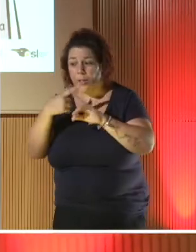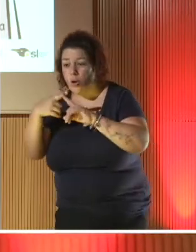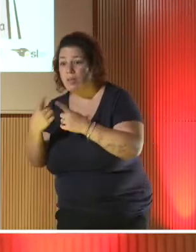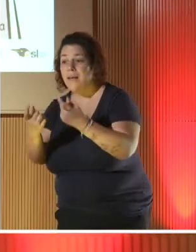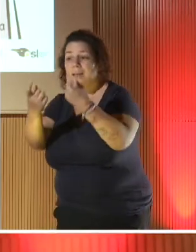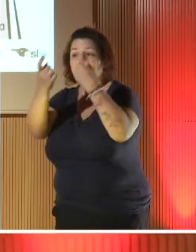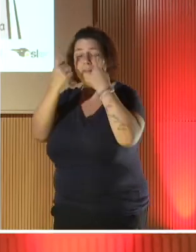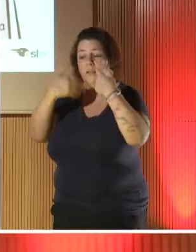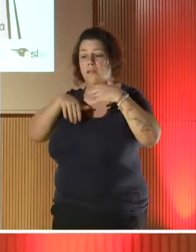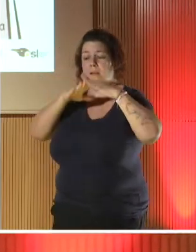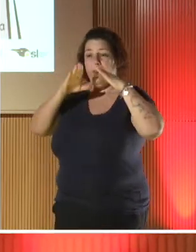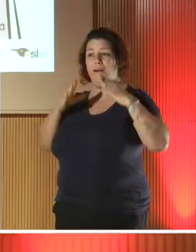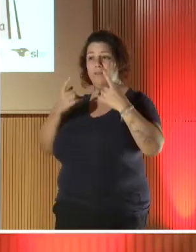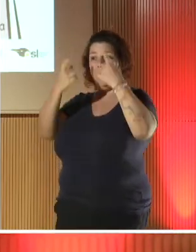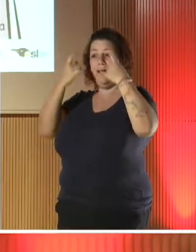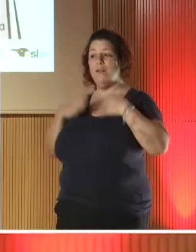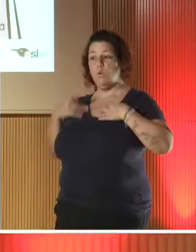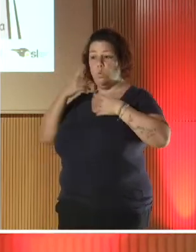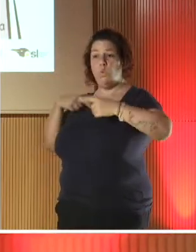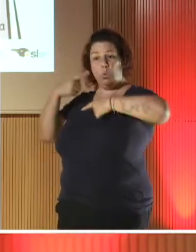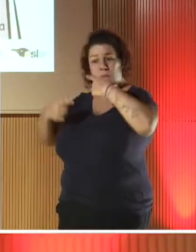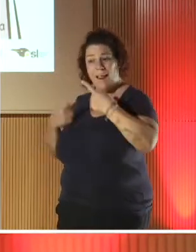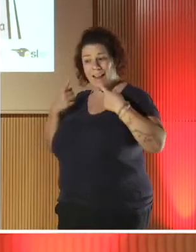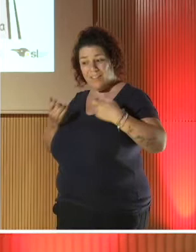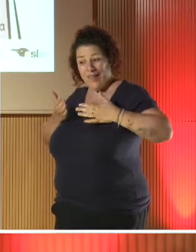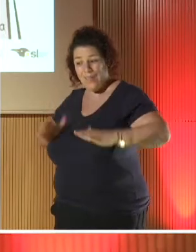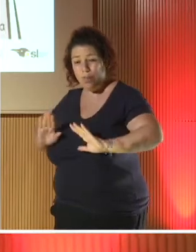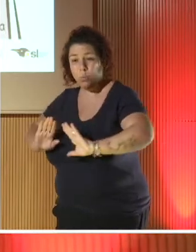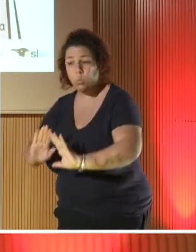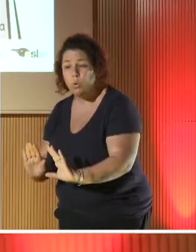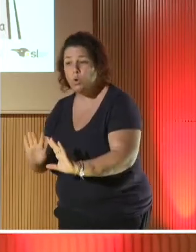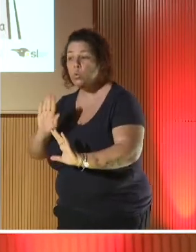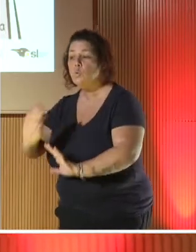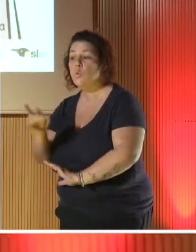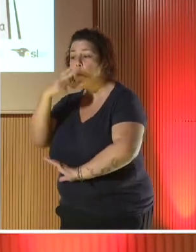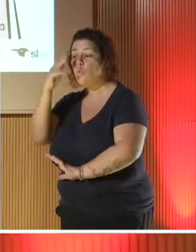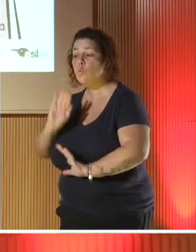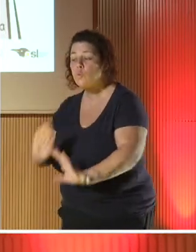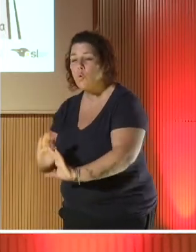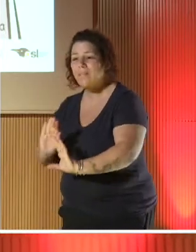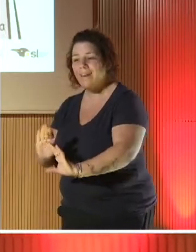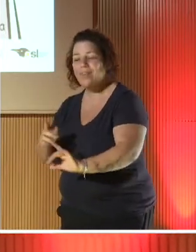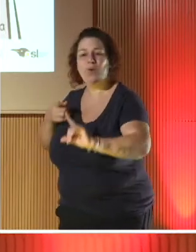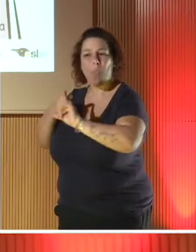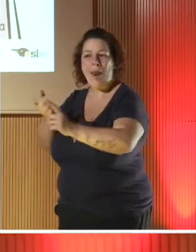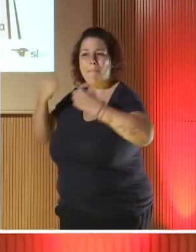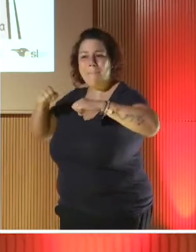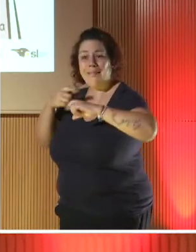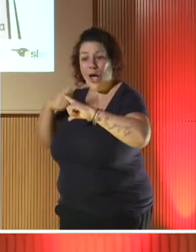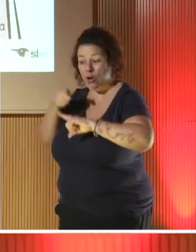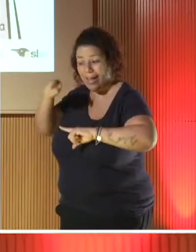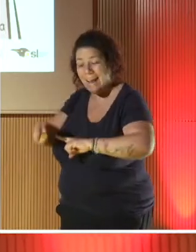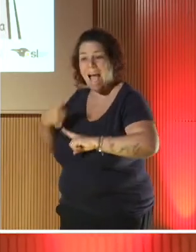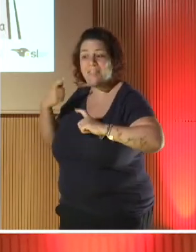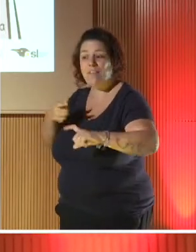te enseñan en tu casa, en tu rutina, con las necesidades de tu niño y sus intereses, a practicar las cosas que necesita